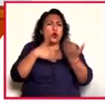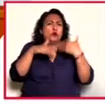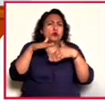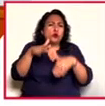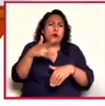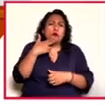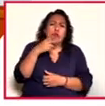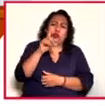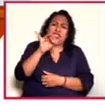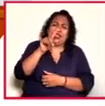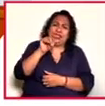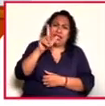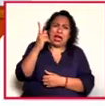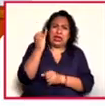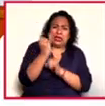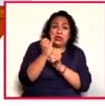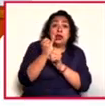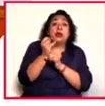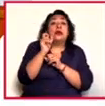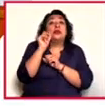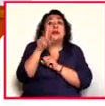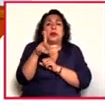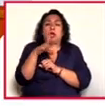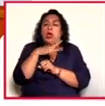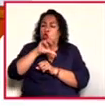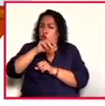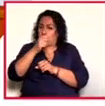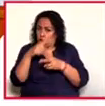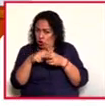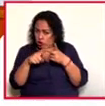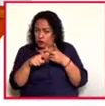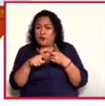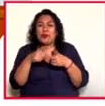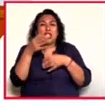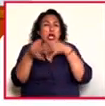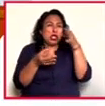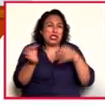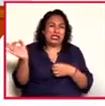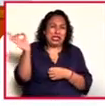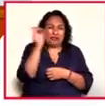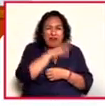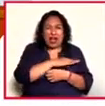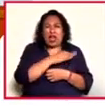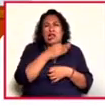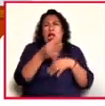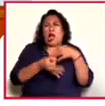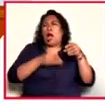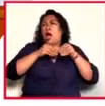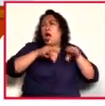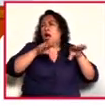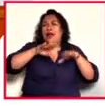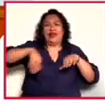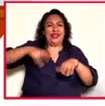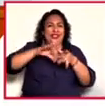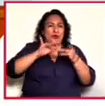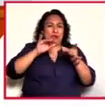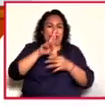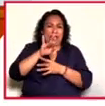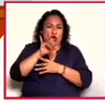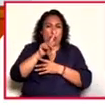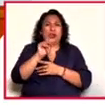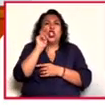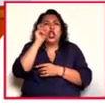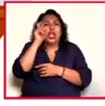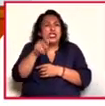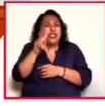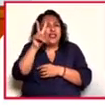digitales, pero también con ello vinieron dos cosas. La infodemia, de la que ya nos hablaba Roberto, que es este